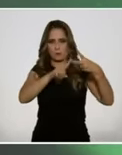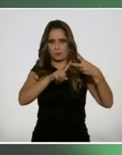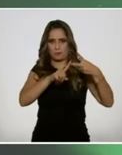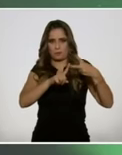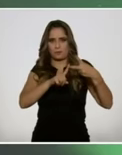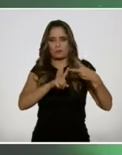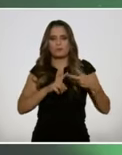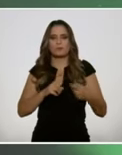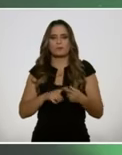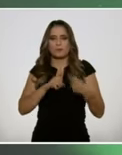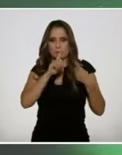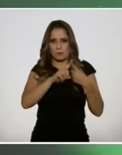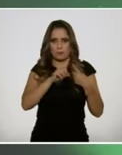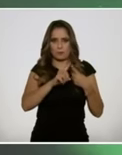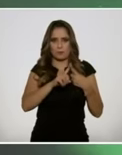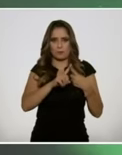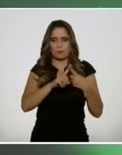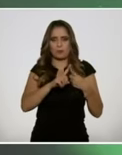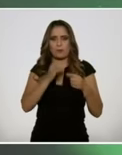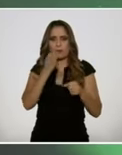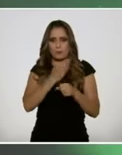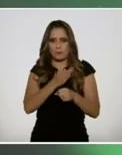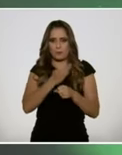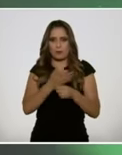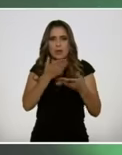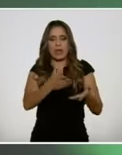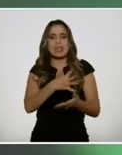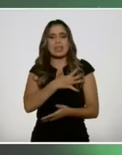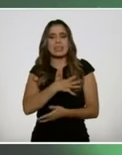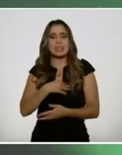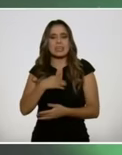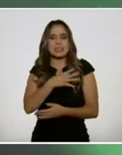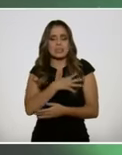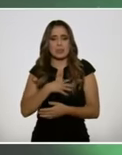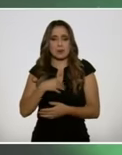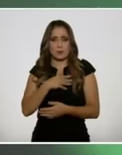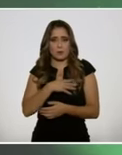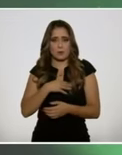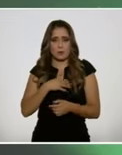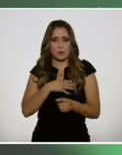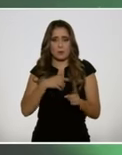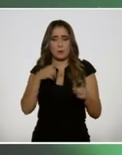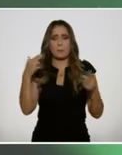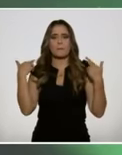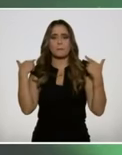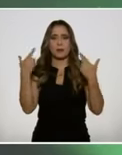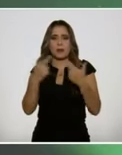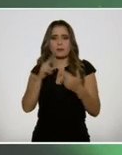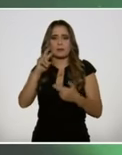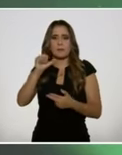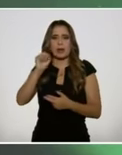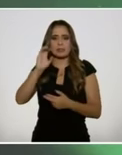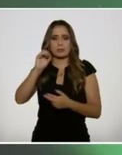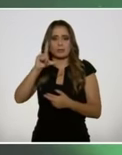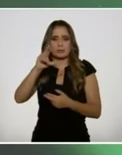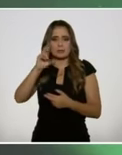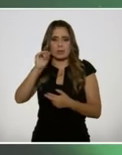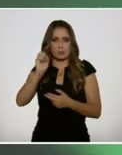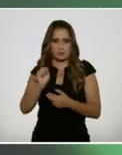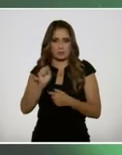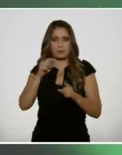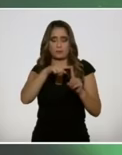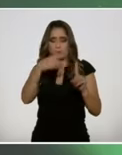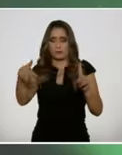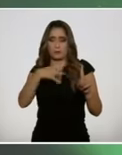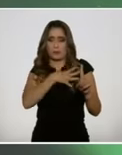pueden mover. Por un lado, el tener aquí al hijo de precisamente nuestro maestro Vasconcelos. Y aquí está